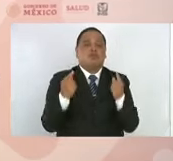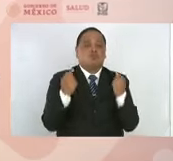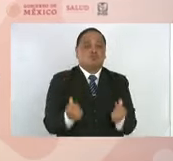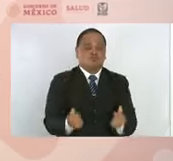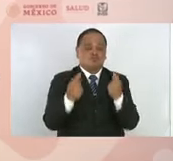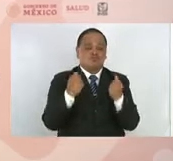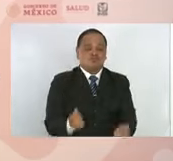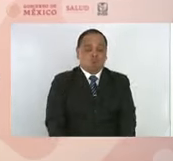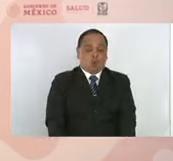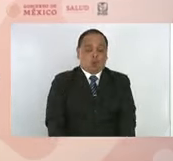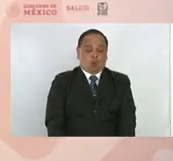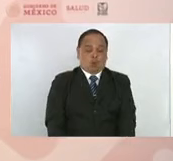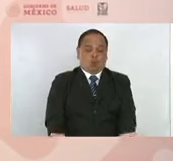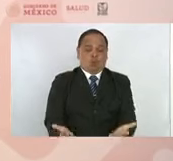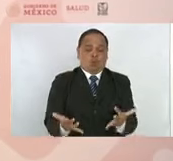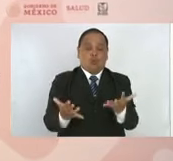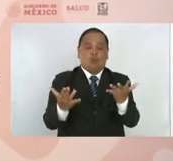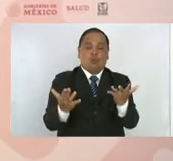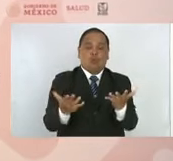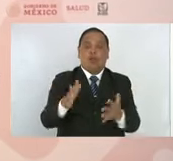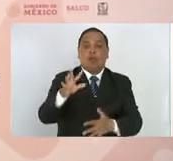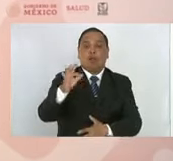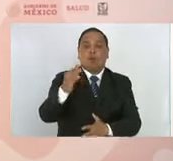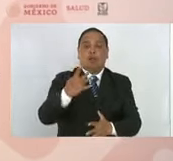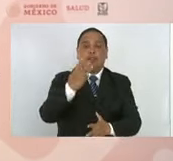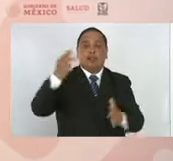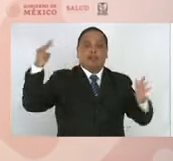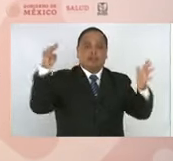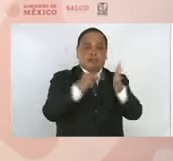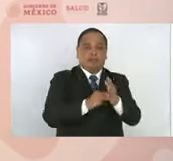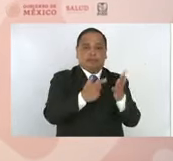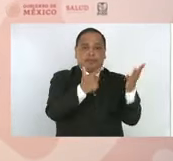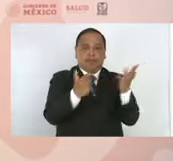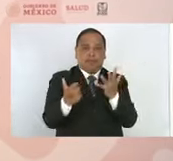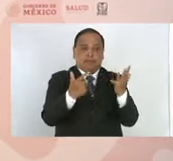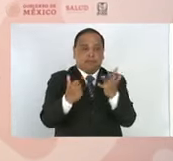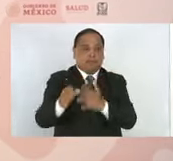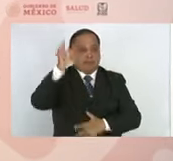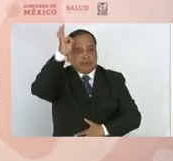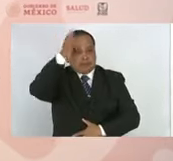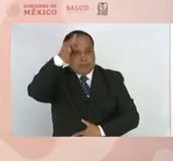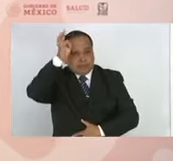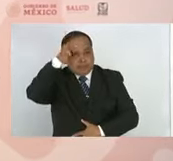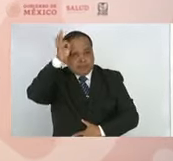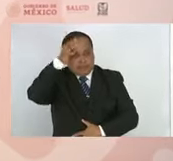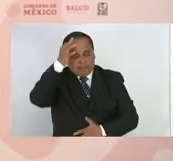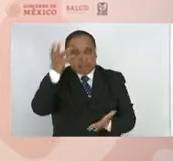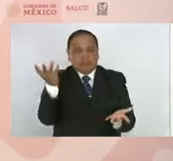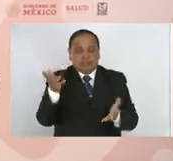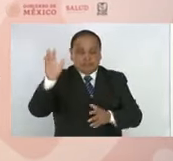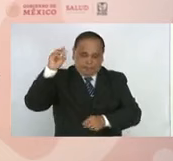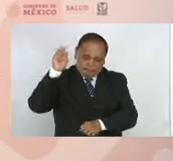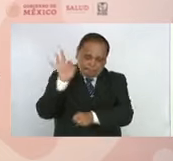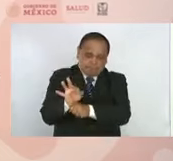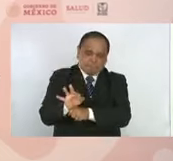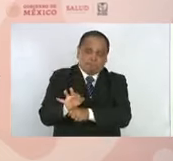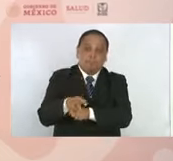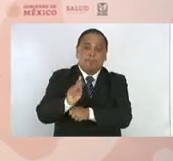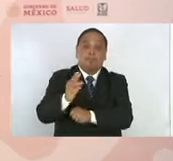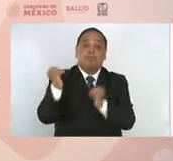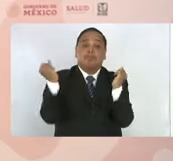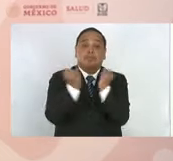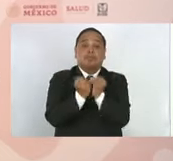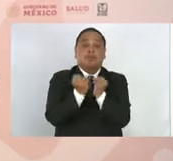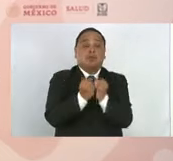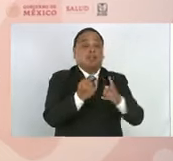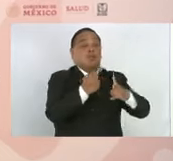subió todavía más con otros 43.700 servicios otorgados. Si bien la numeralia